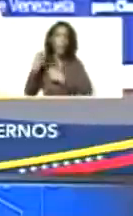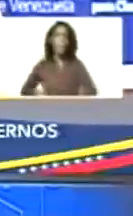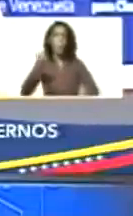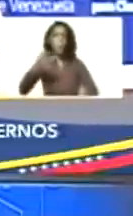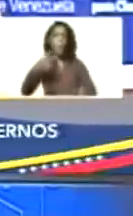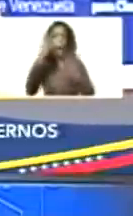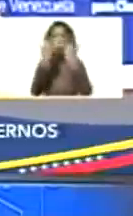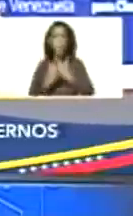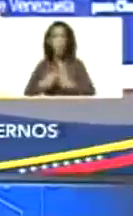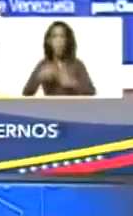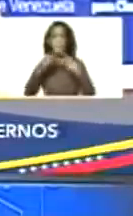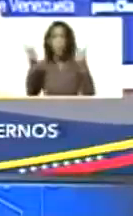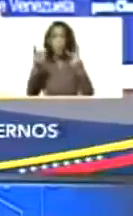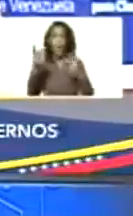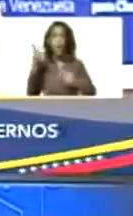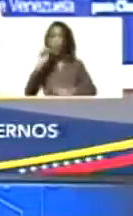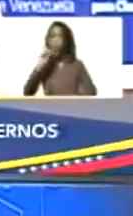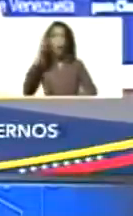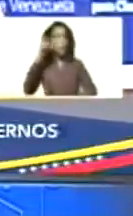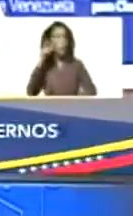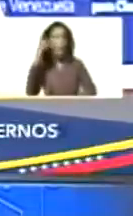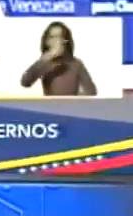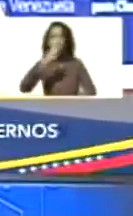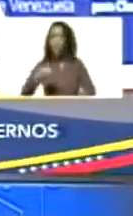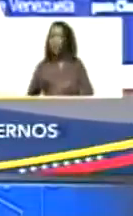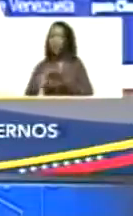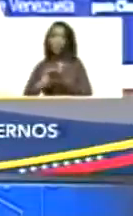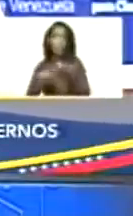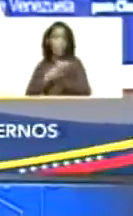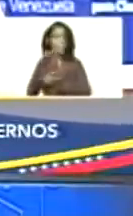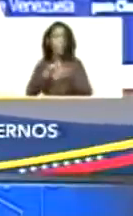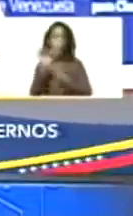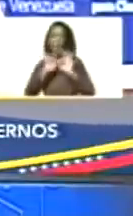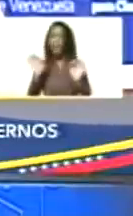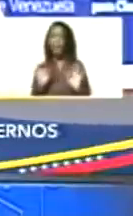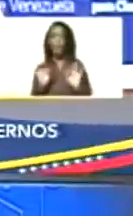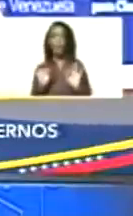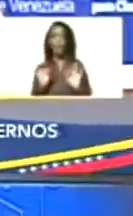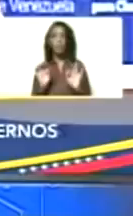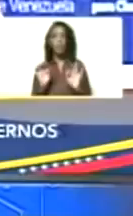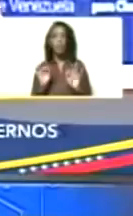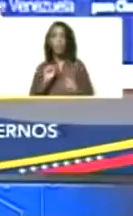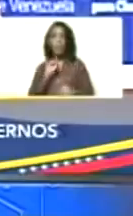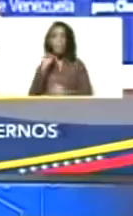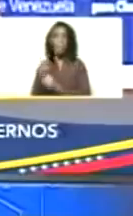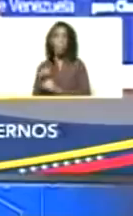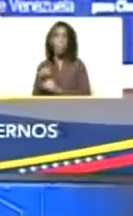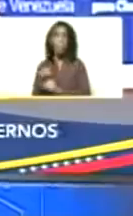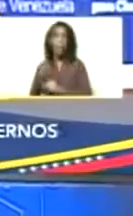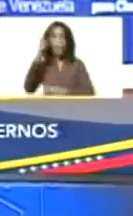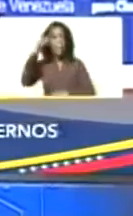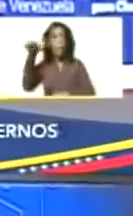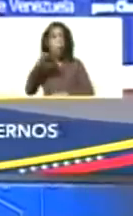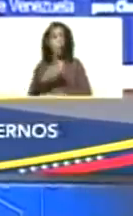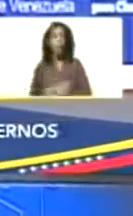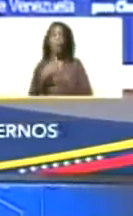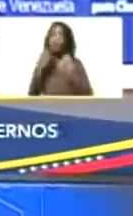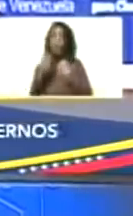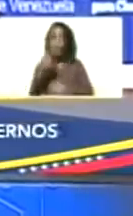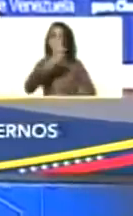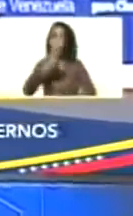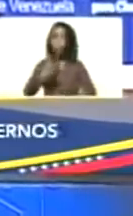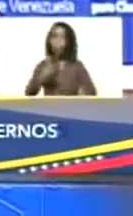administración pública, que no escuchan a la gente, que no resuelven los problemas, que desprecian al pueblo. Hay mucha gente